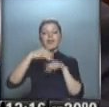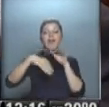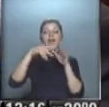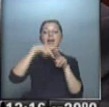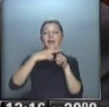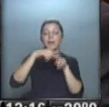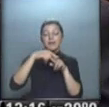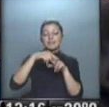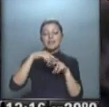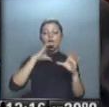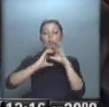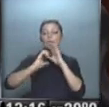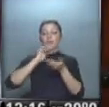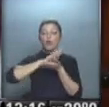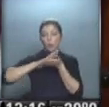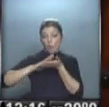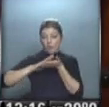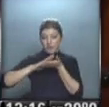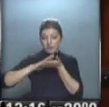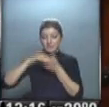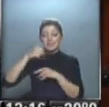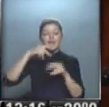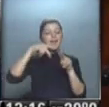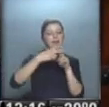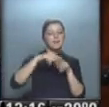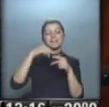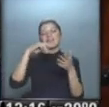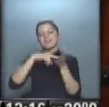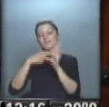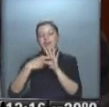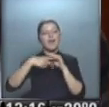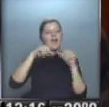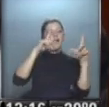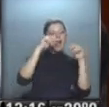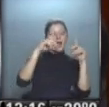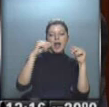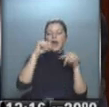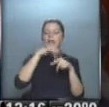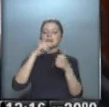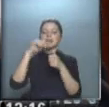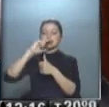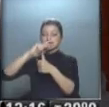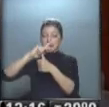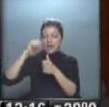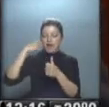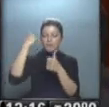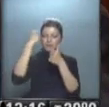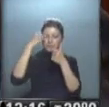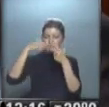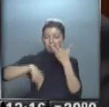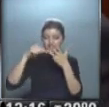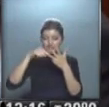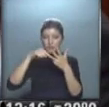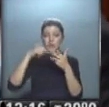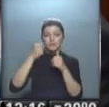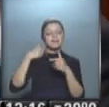herramientas comunicacionales, de las nuevas herramientas en el sentido nuevos canales, nuevas señales, nuevas productoras de contenidos audiovisual, articulando